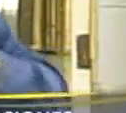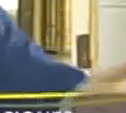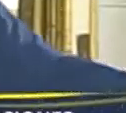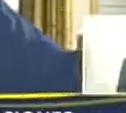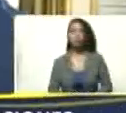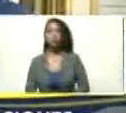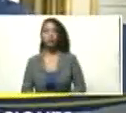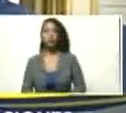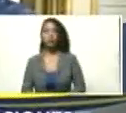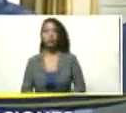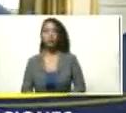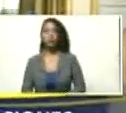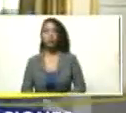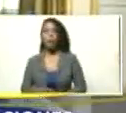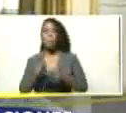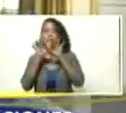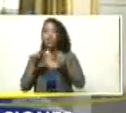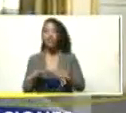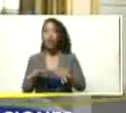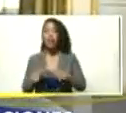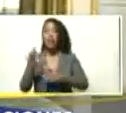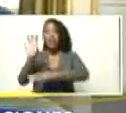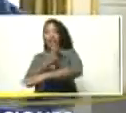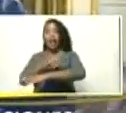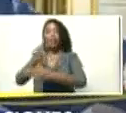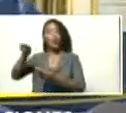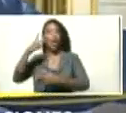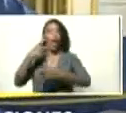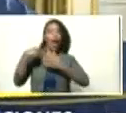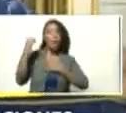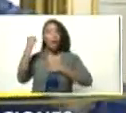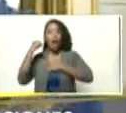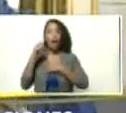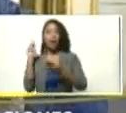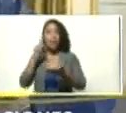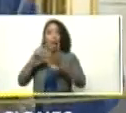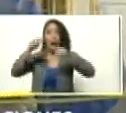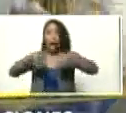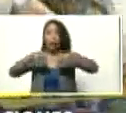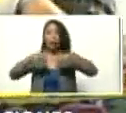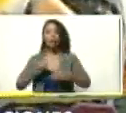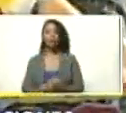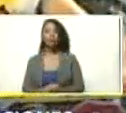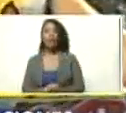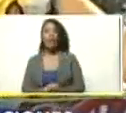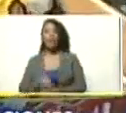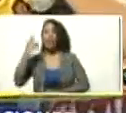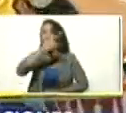de la oración, bendiciones del canto y del baile que llegan acá. Desde el